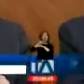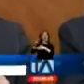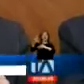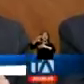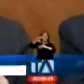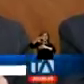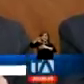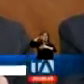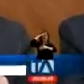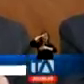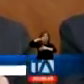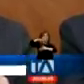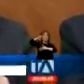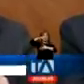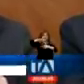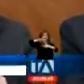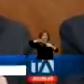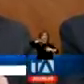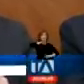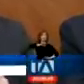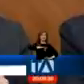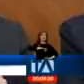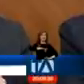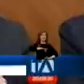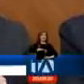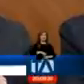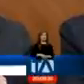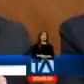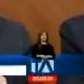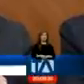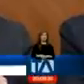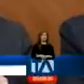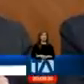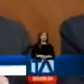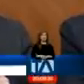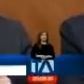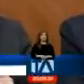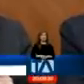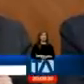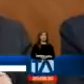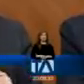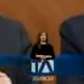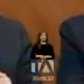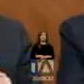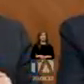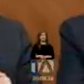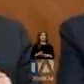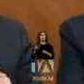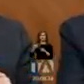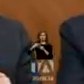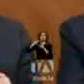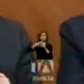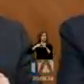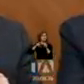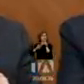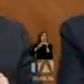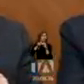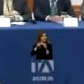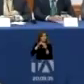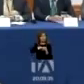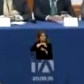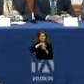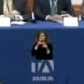México hasta Chile y eso le da, por supuesto, una pluralidad muy grande a la